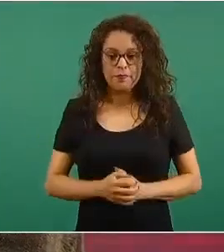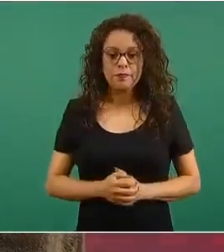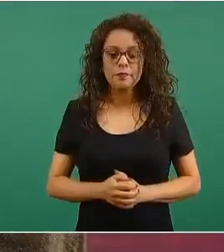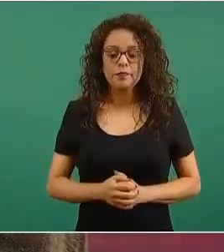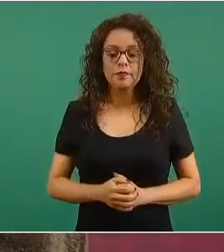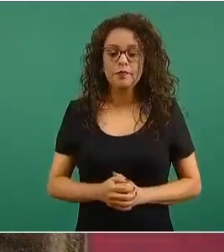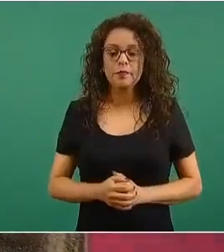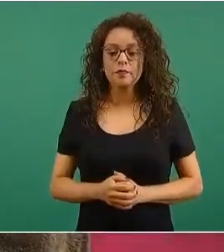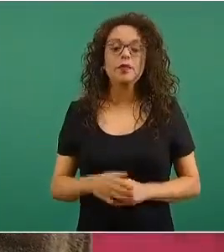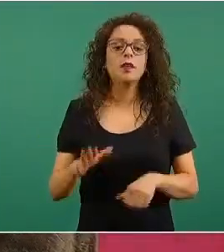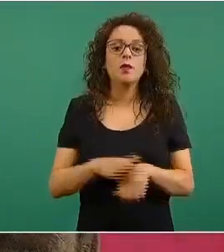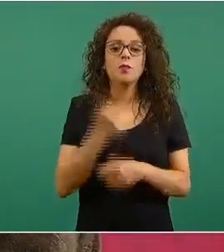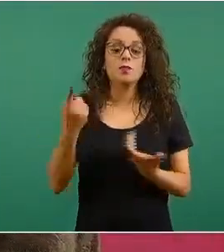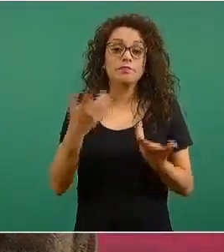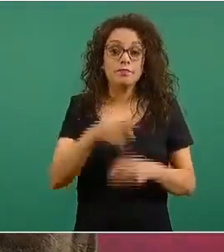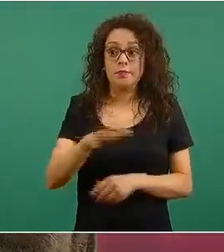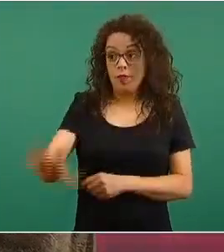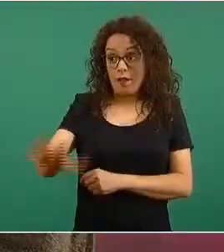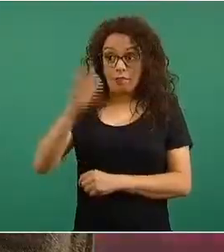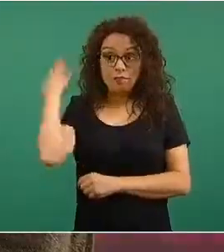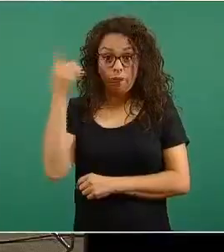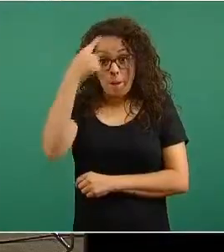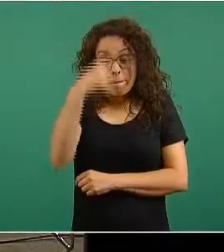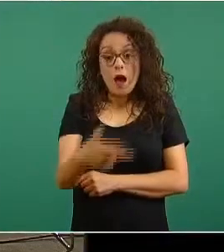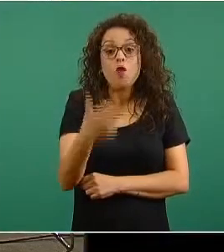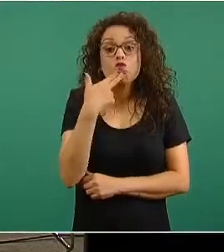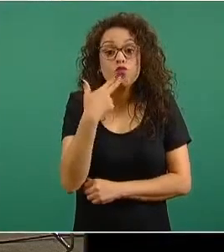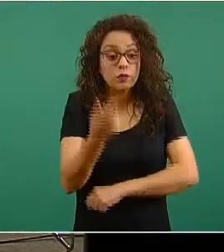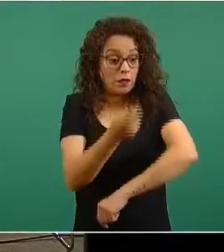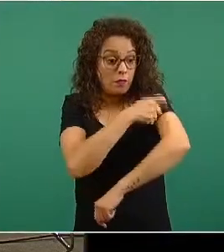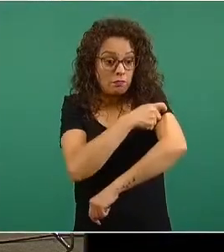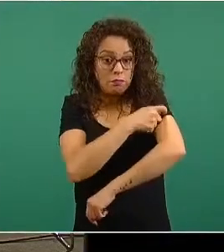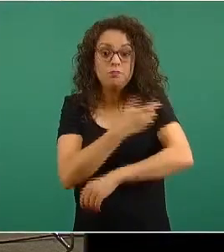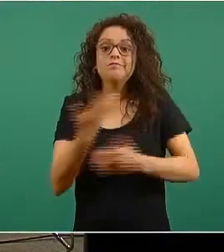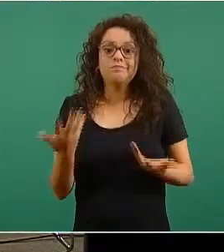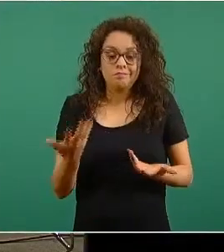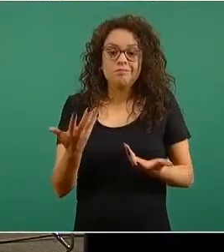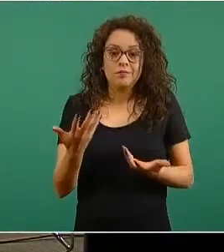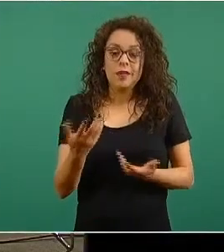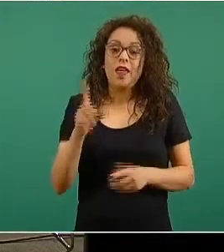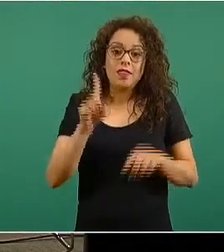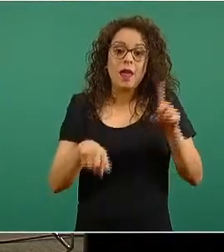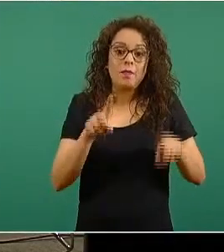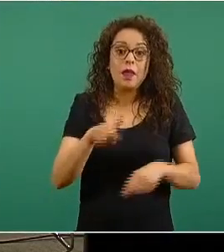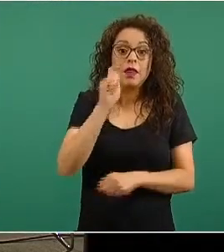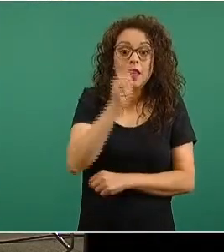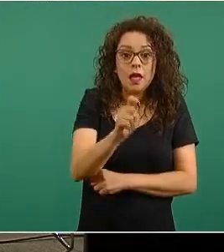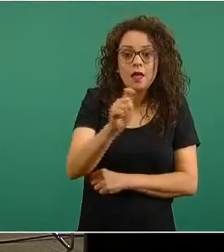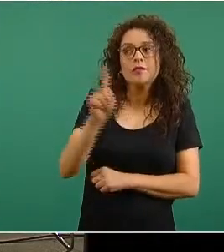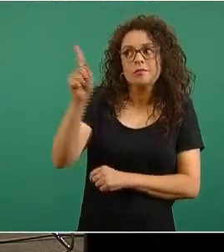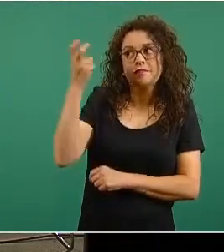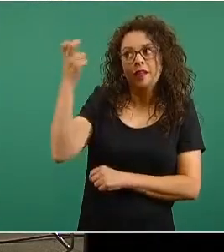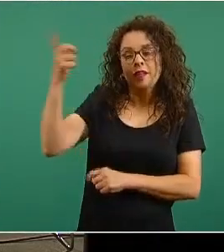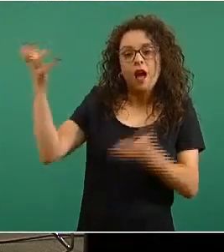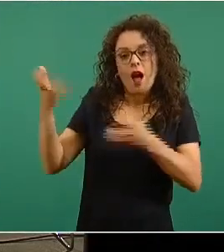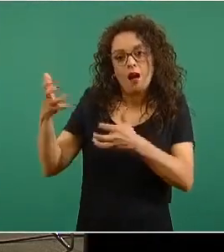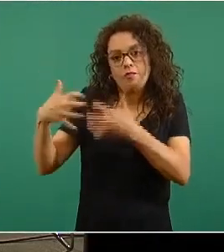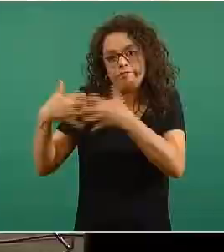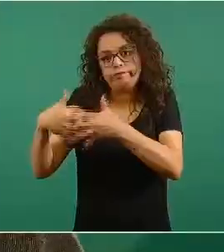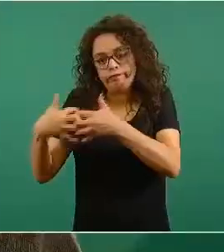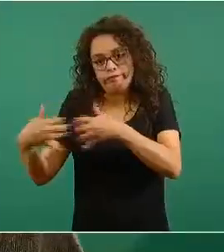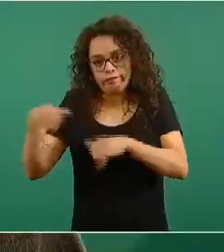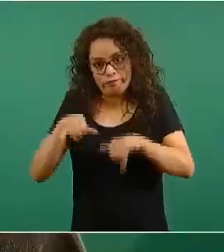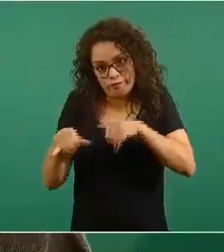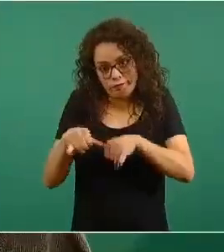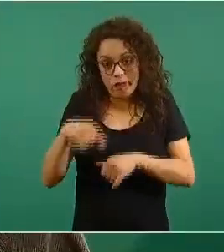las vacunas depende de este factor externo, no depende del factor interno. En México no tenemos,